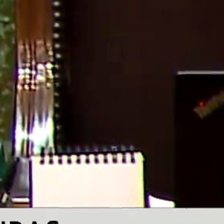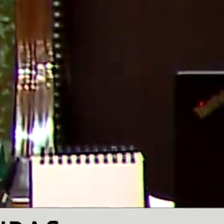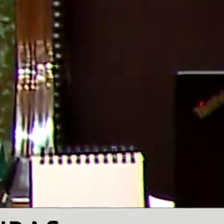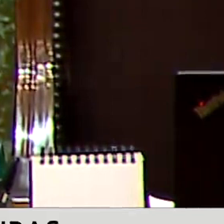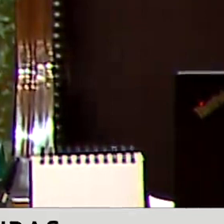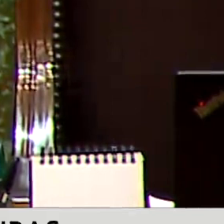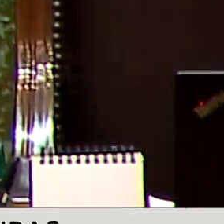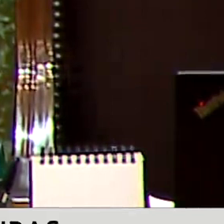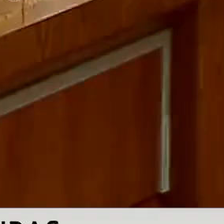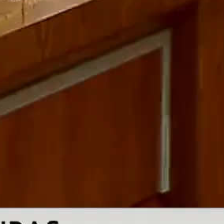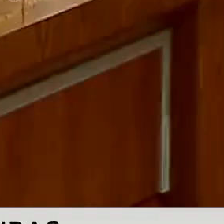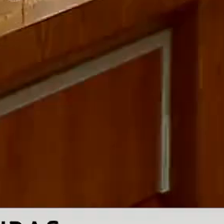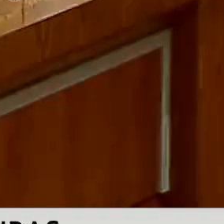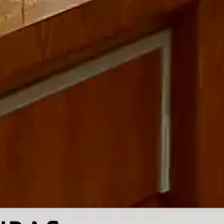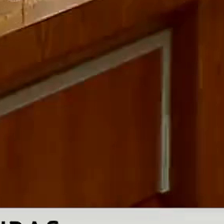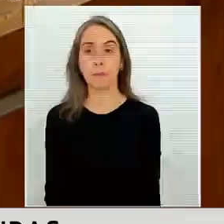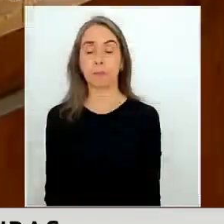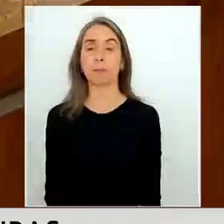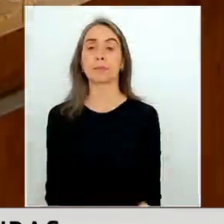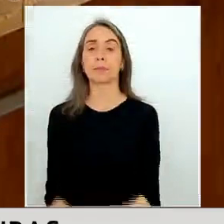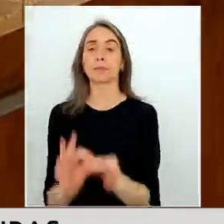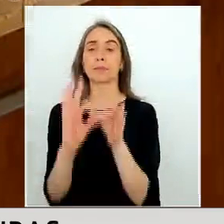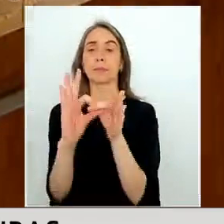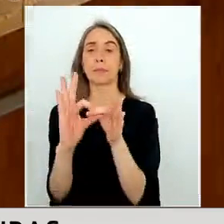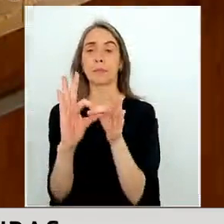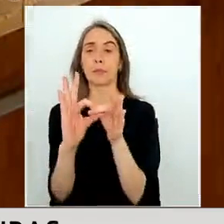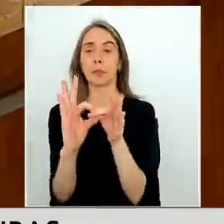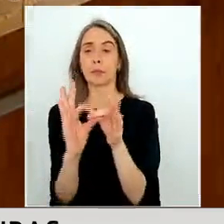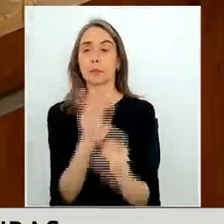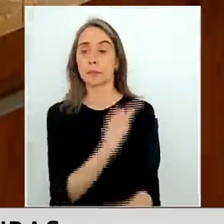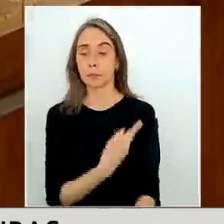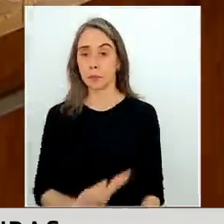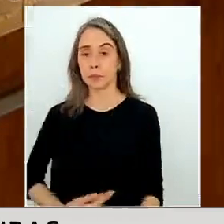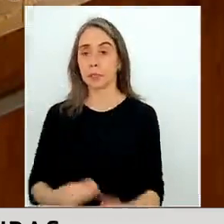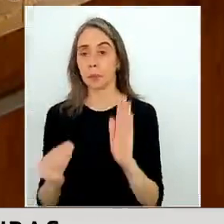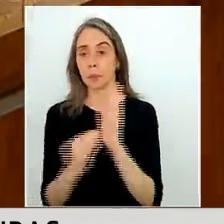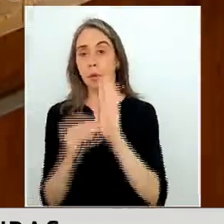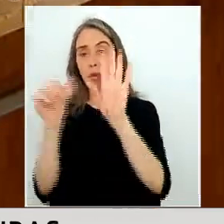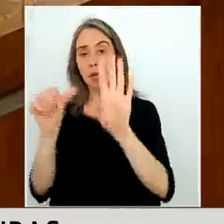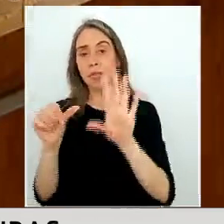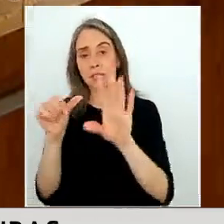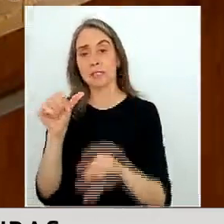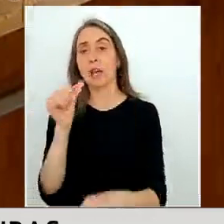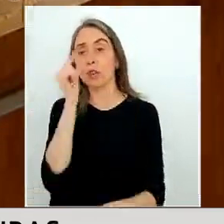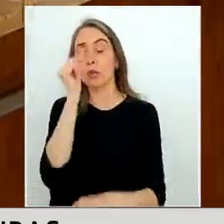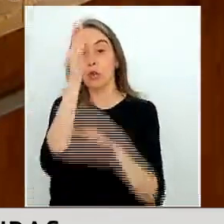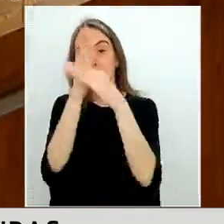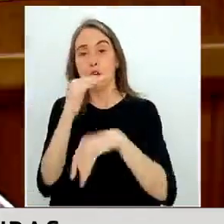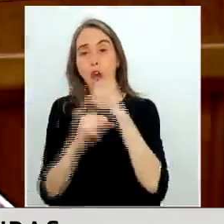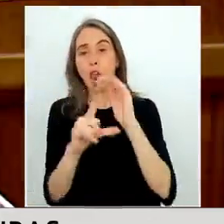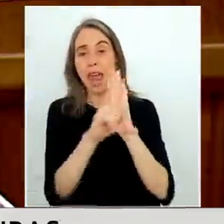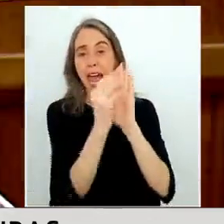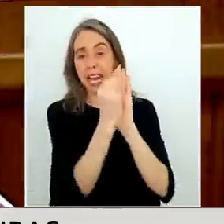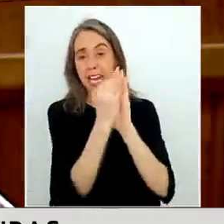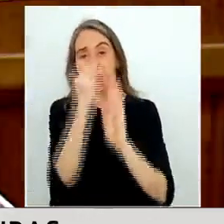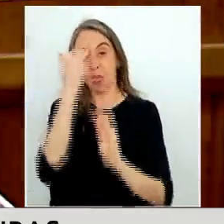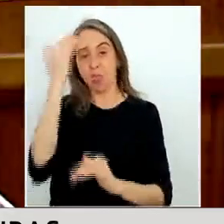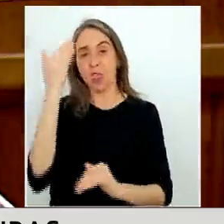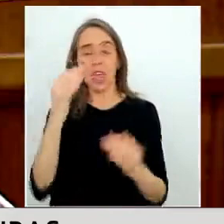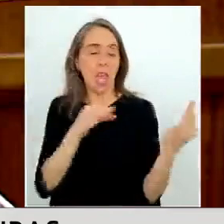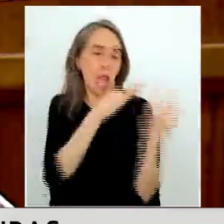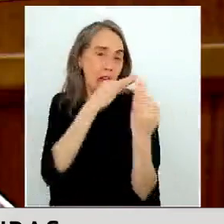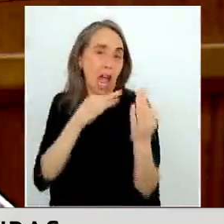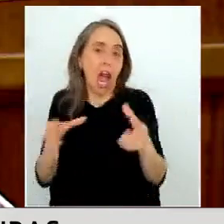jers Gracias presidente declarar el 16 de octubre de cada año como el Día de las orquestas infantiles y juveniles